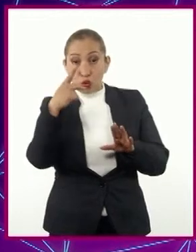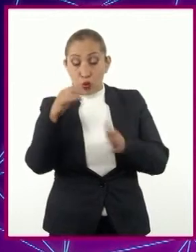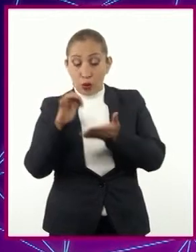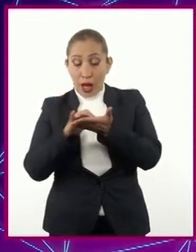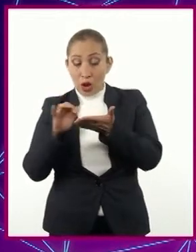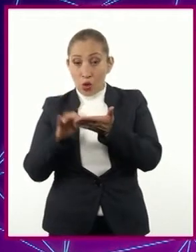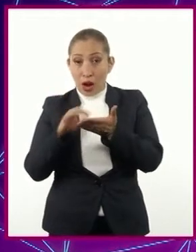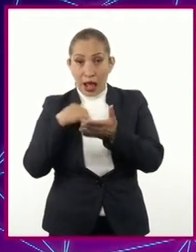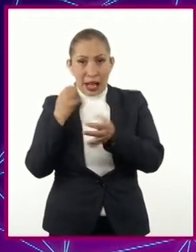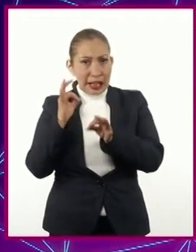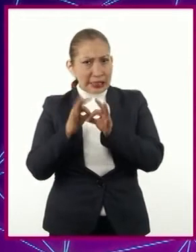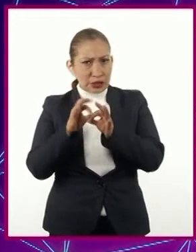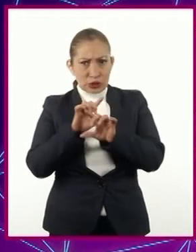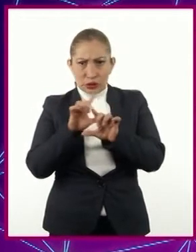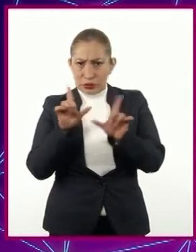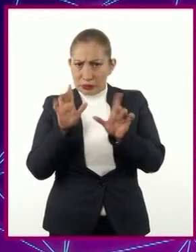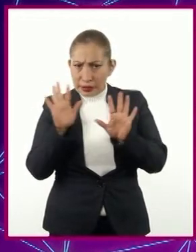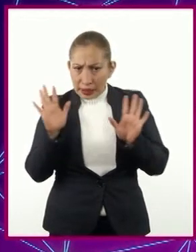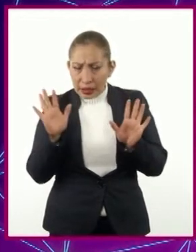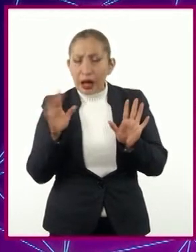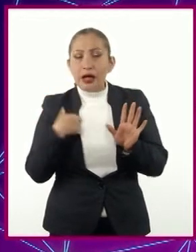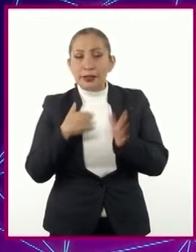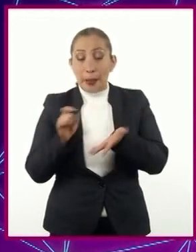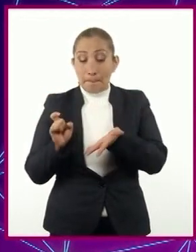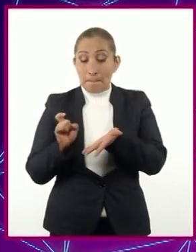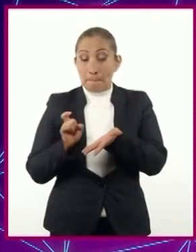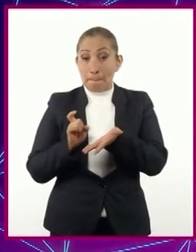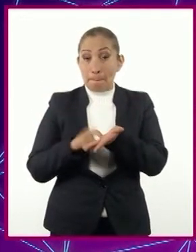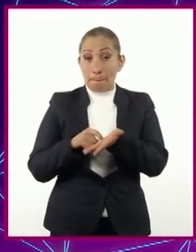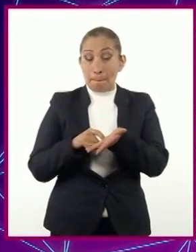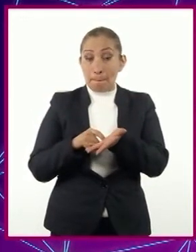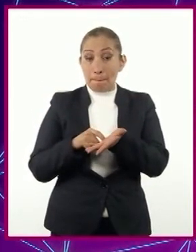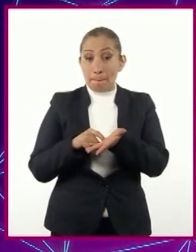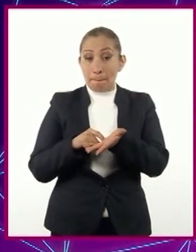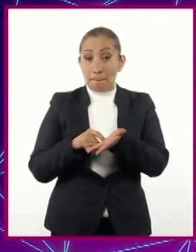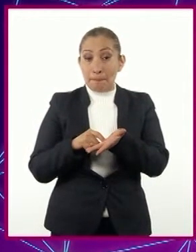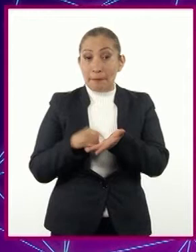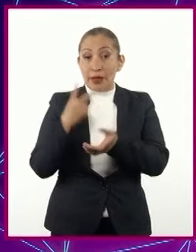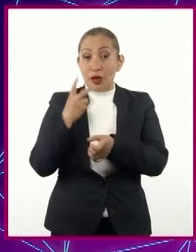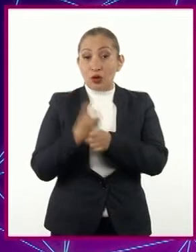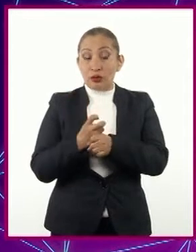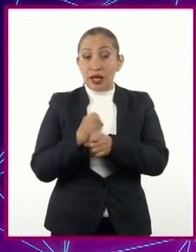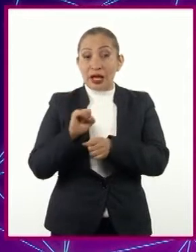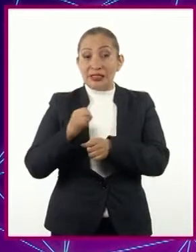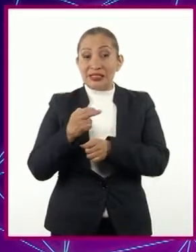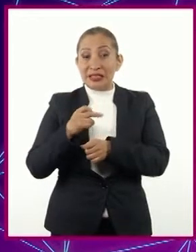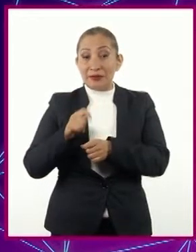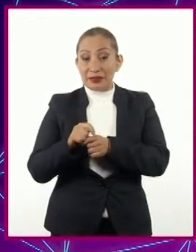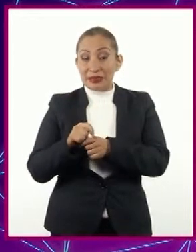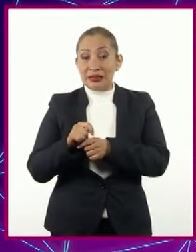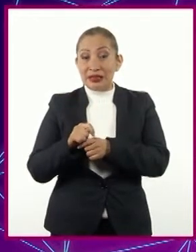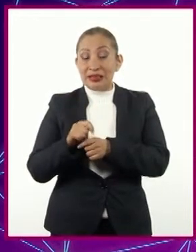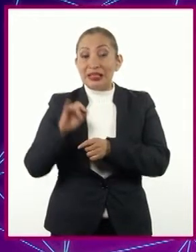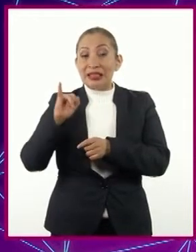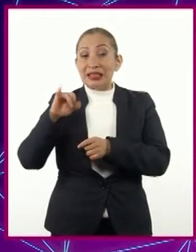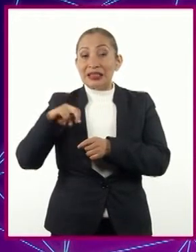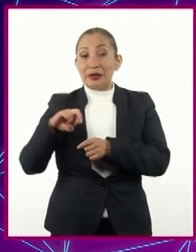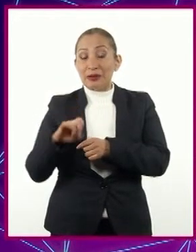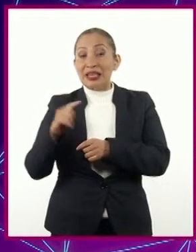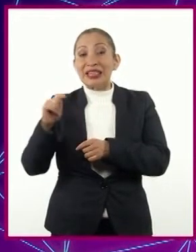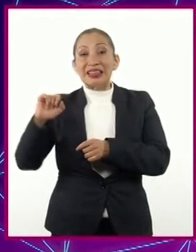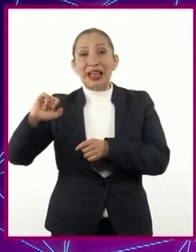esté configurada, se presiona la tecla segunda función, después la tecla